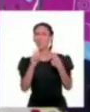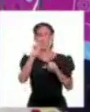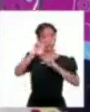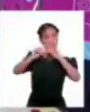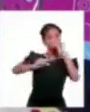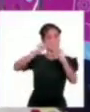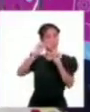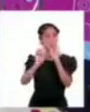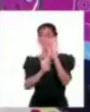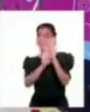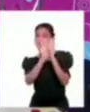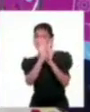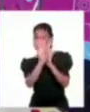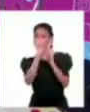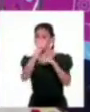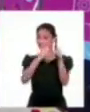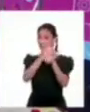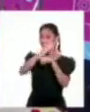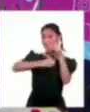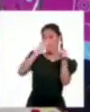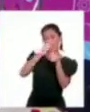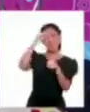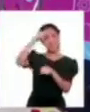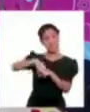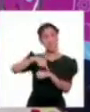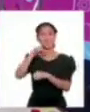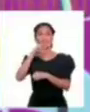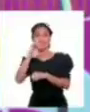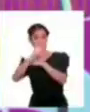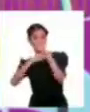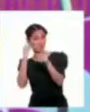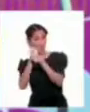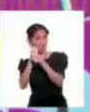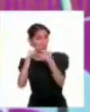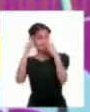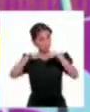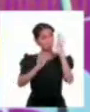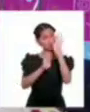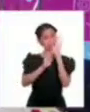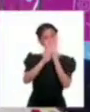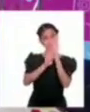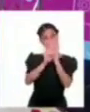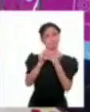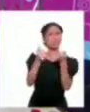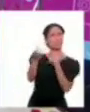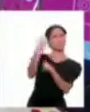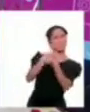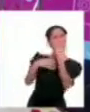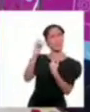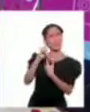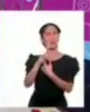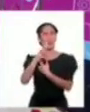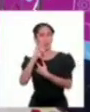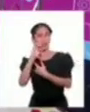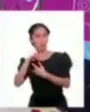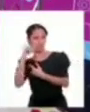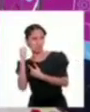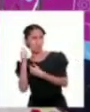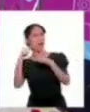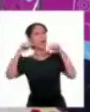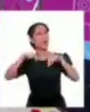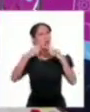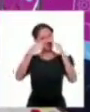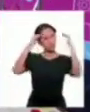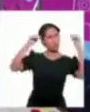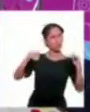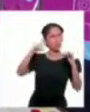avanzado bastante a lo largo de estos 200 años. Dime, Olinda, ¿por qué crees que ahora las niñas